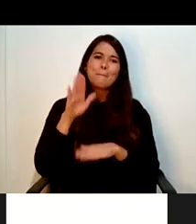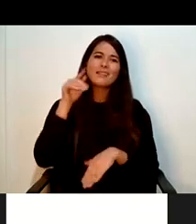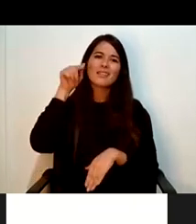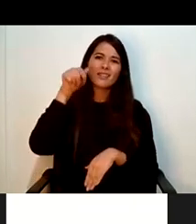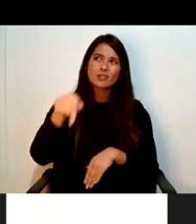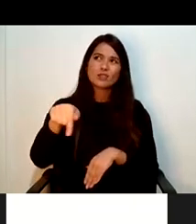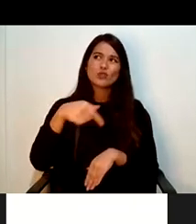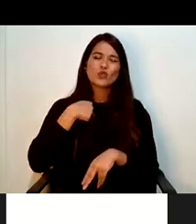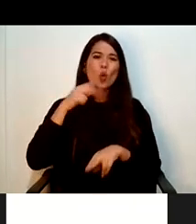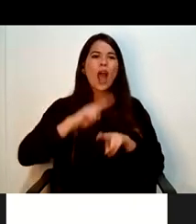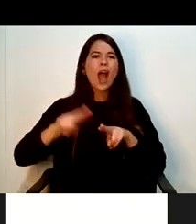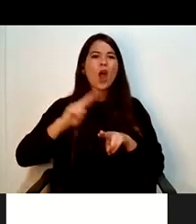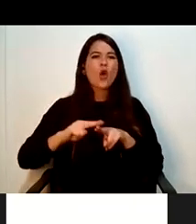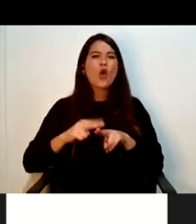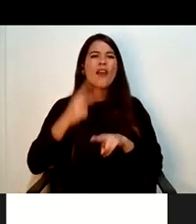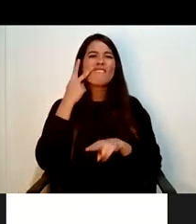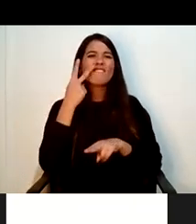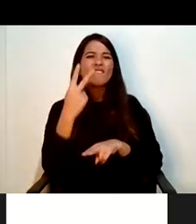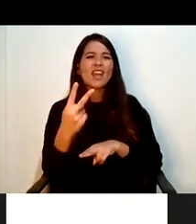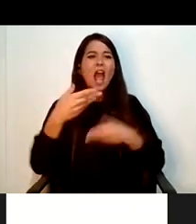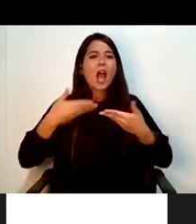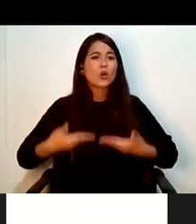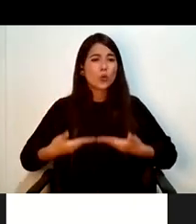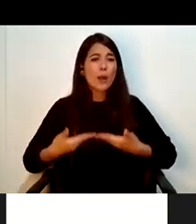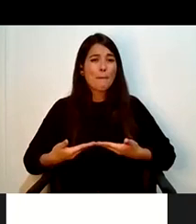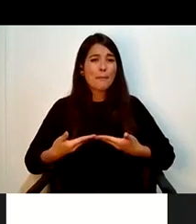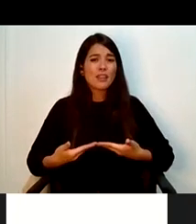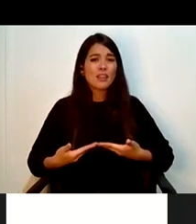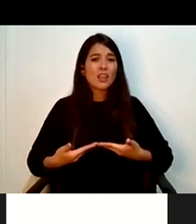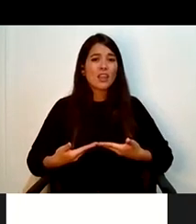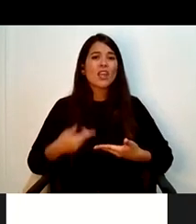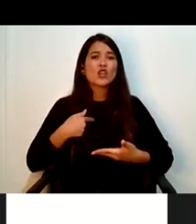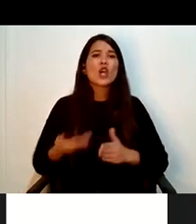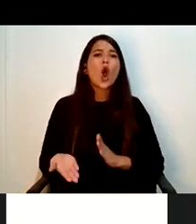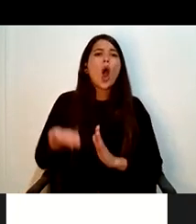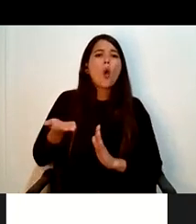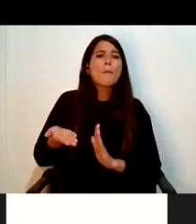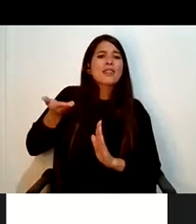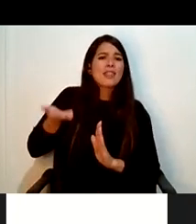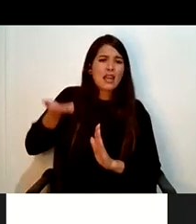hago es ver cuánto dura actualmente y en cuánto lo quiero ir incrementando.